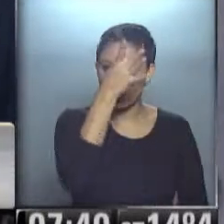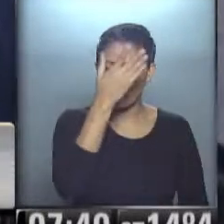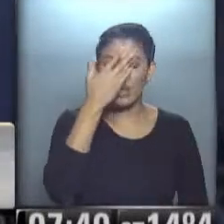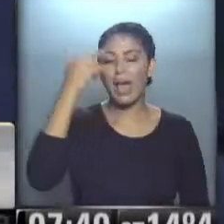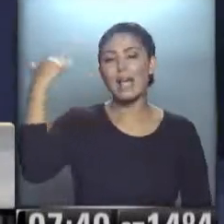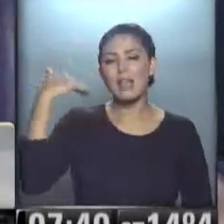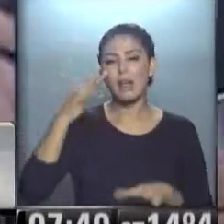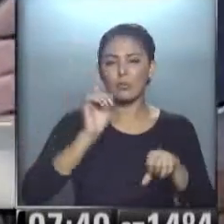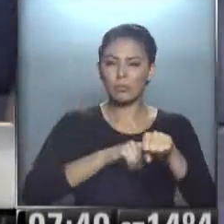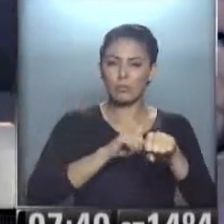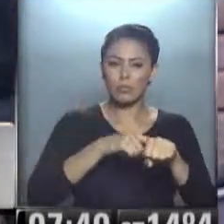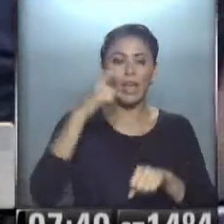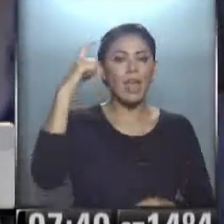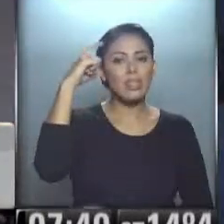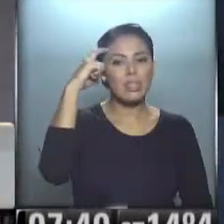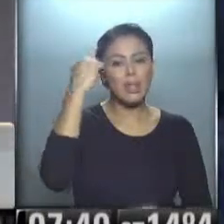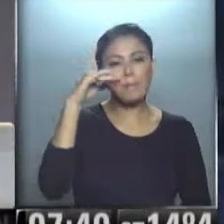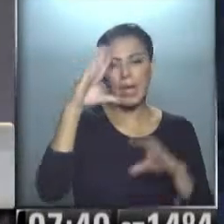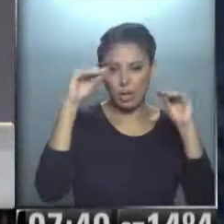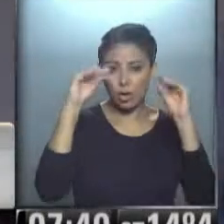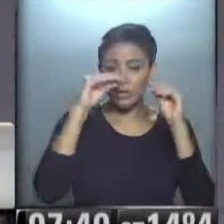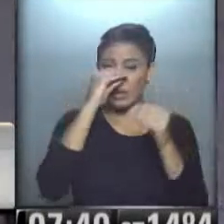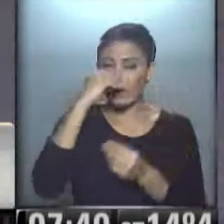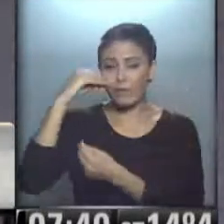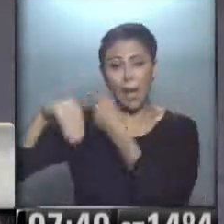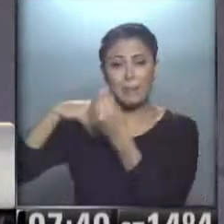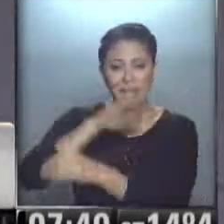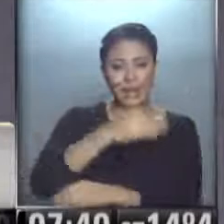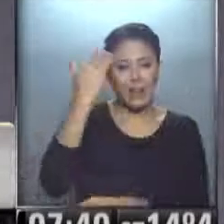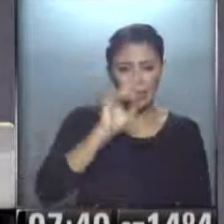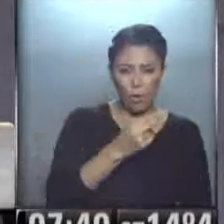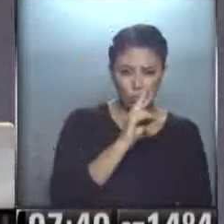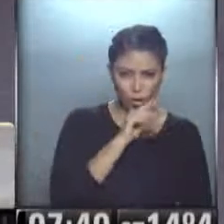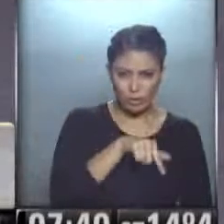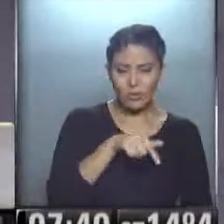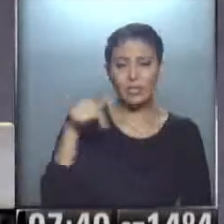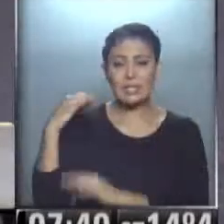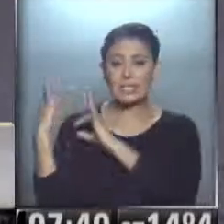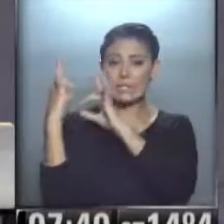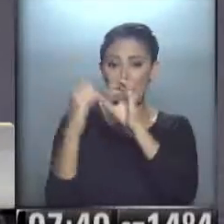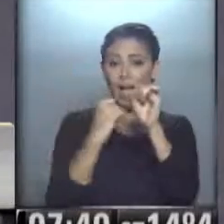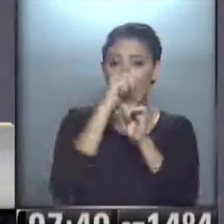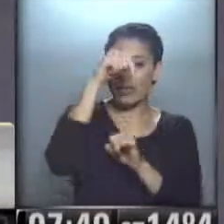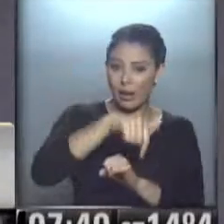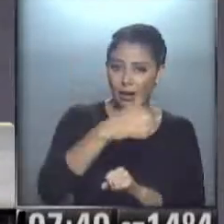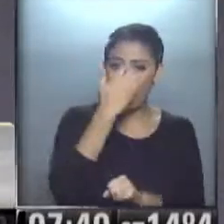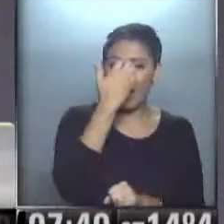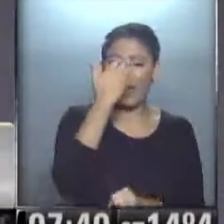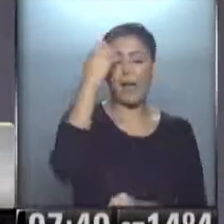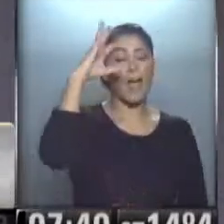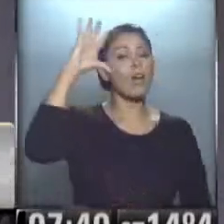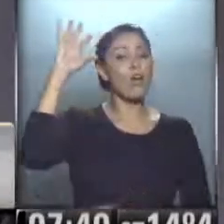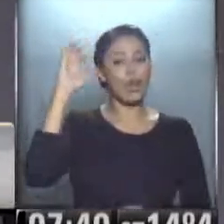cerca de las 22 30 los familiares llegaron hasta aquí hay que recordar que